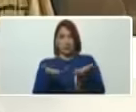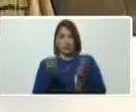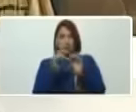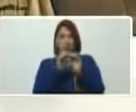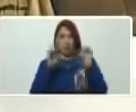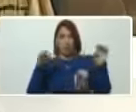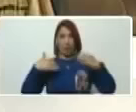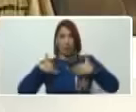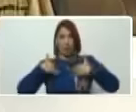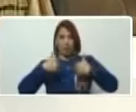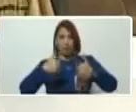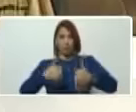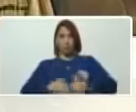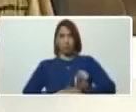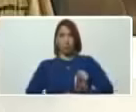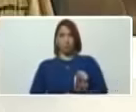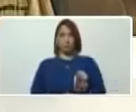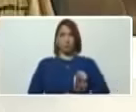y salud.